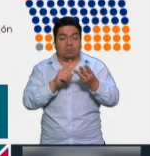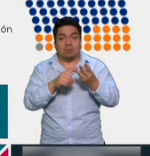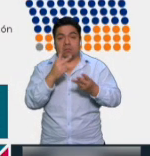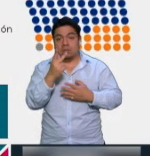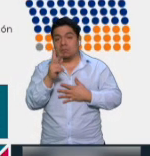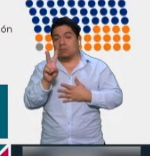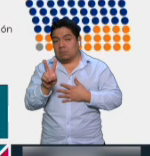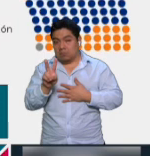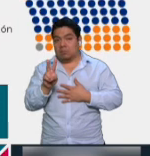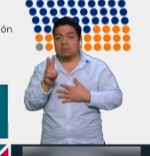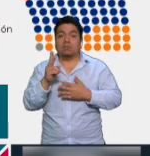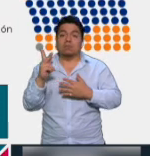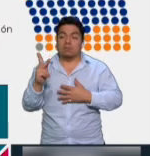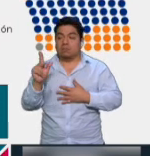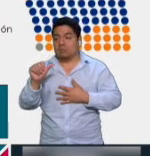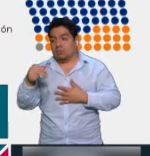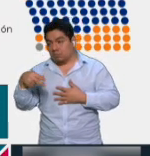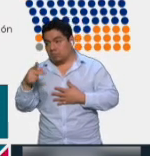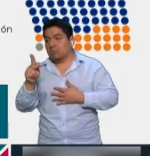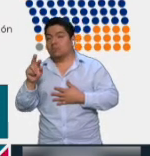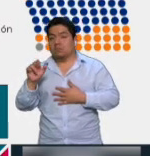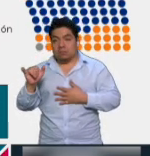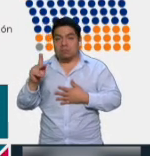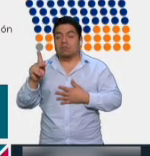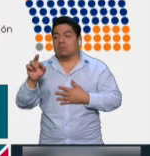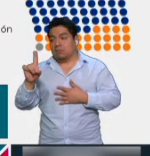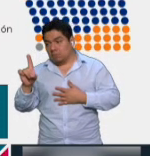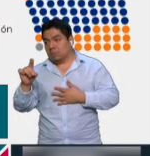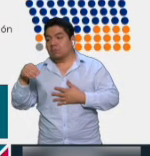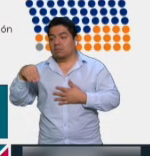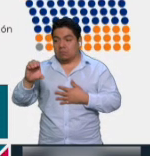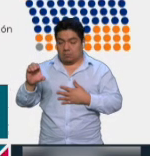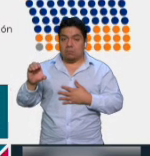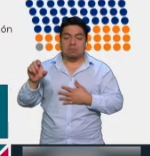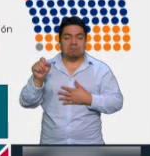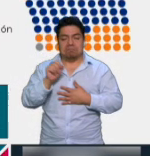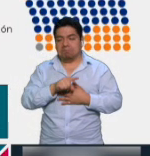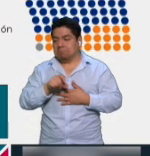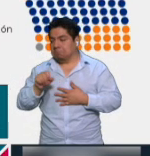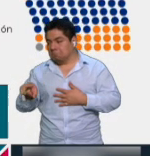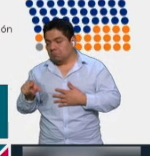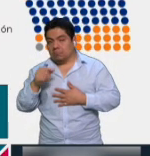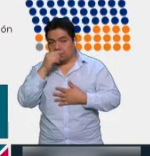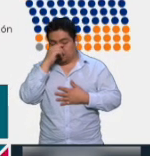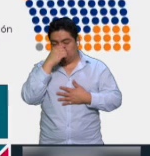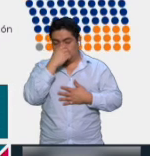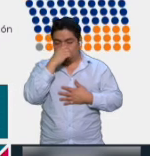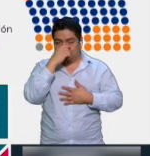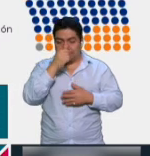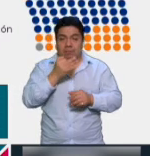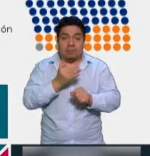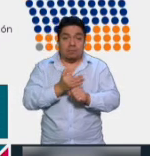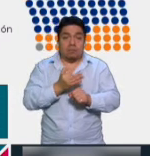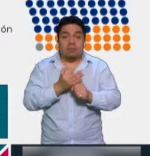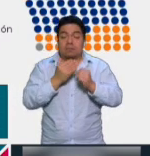Ecologista, del PAN, del PRI, del PRD, de Movimiento Ciudadano, lo mismo. En ningún caso